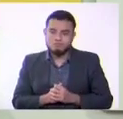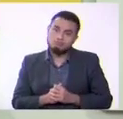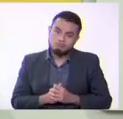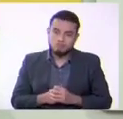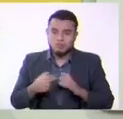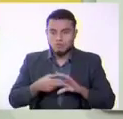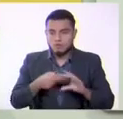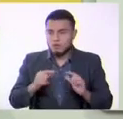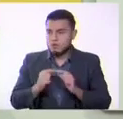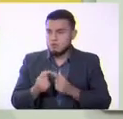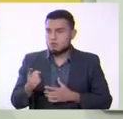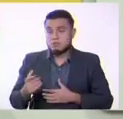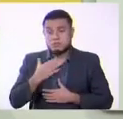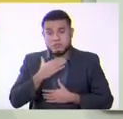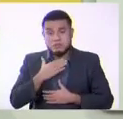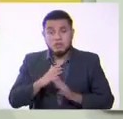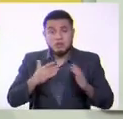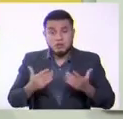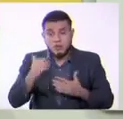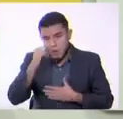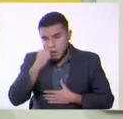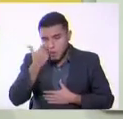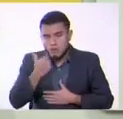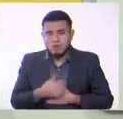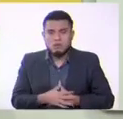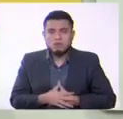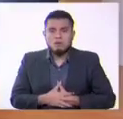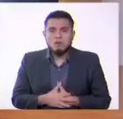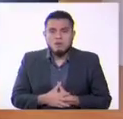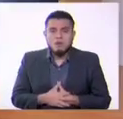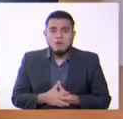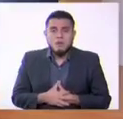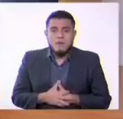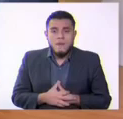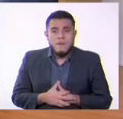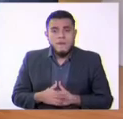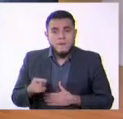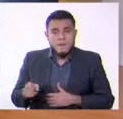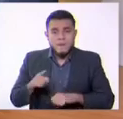grupo es una cosa muy crítica para un muchacho y para una muchacha, en ese momento